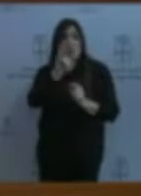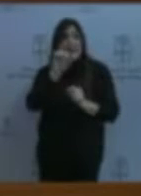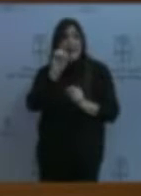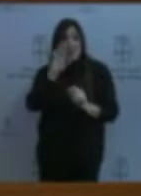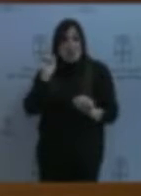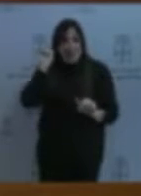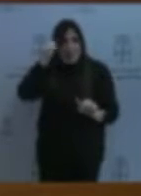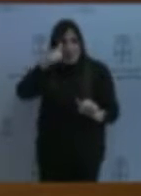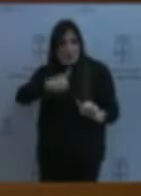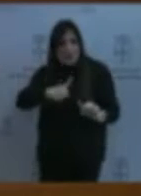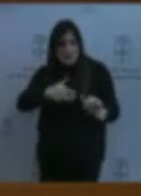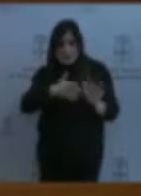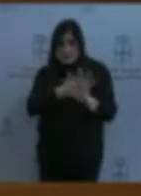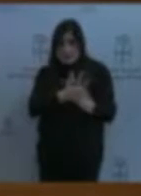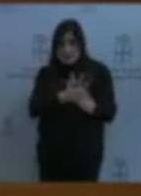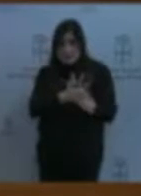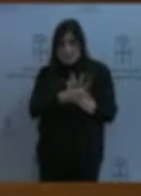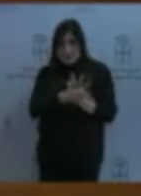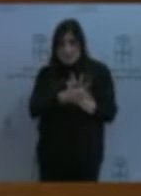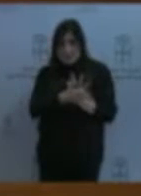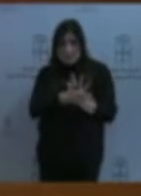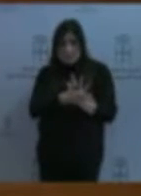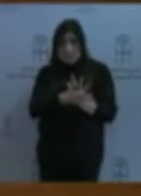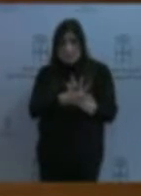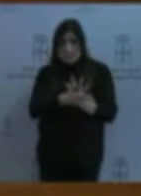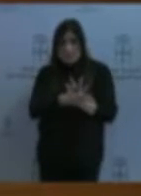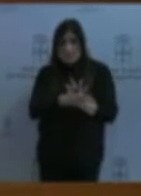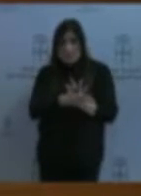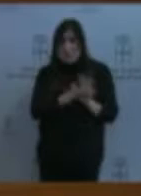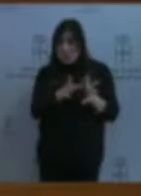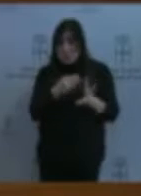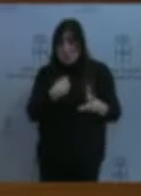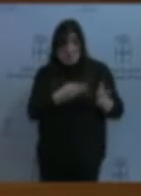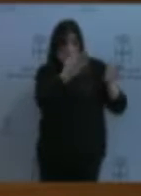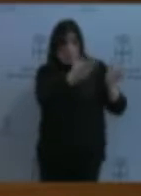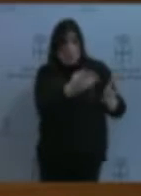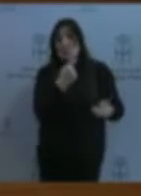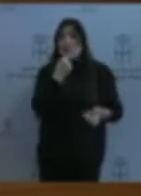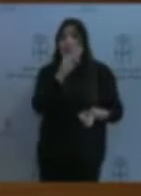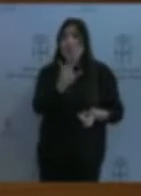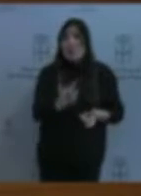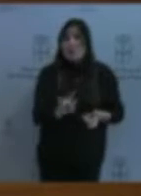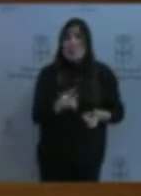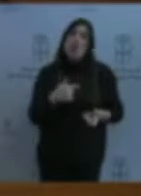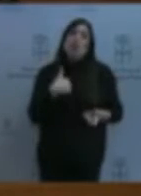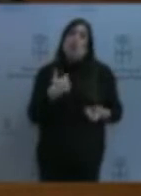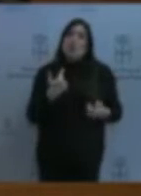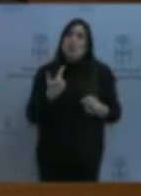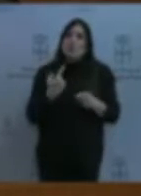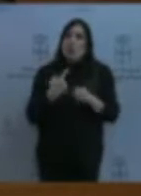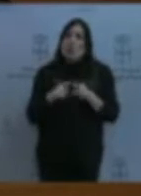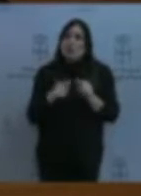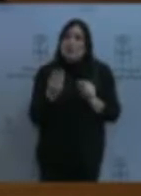Básicamente es como usted lo ha relatado. Le introduzco alguna apreciación que tiene que ver con